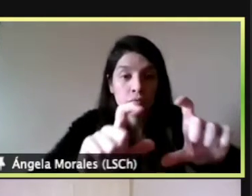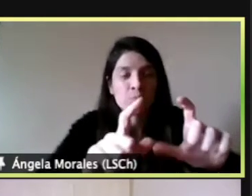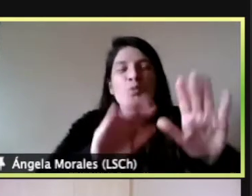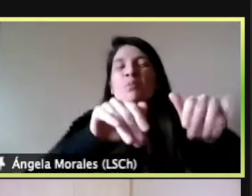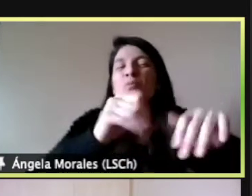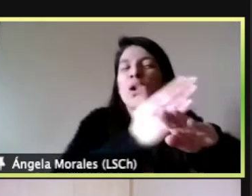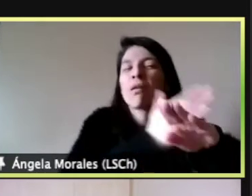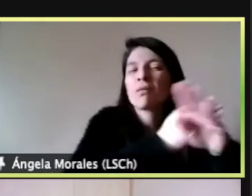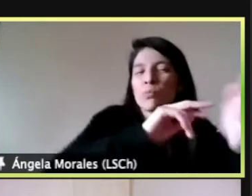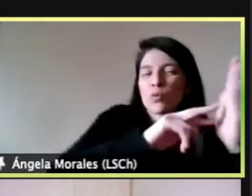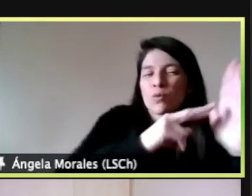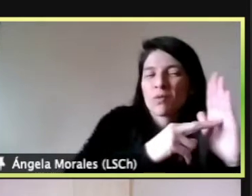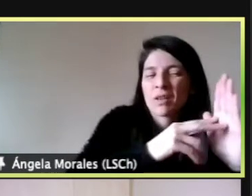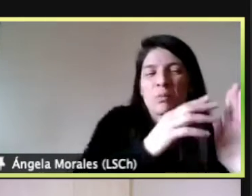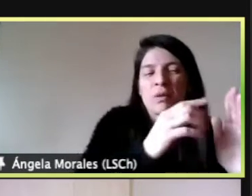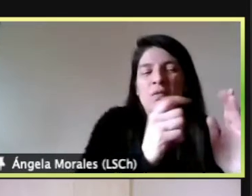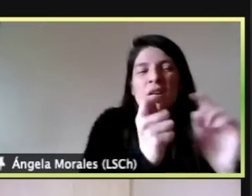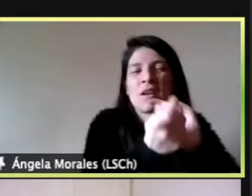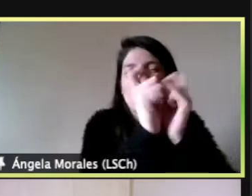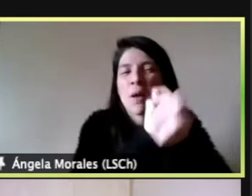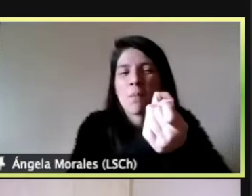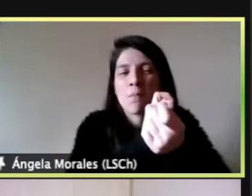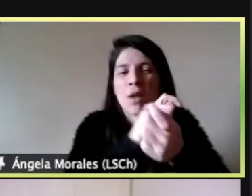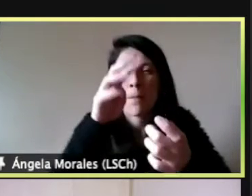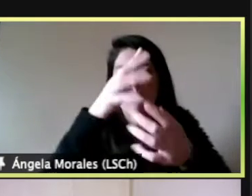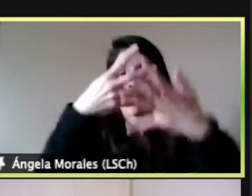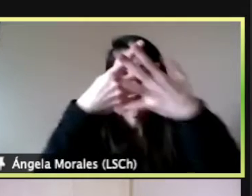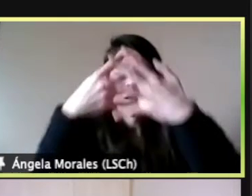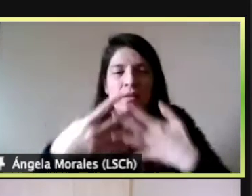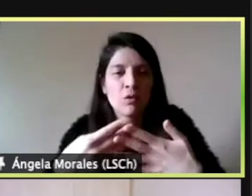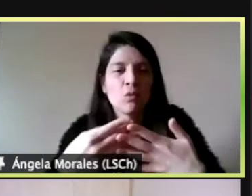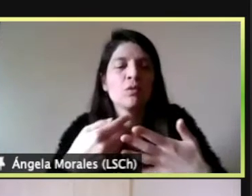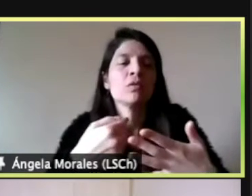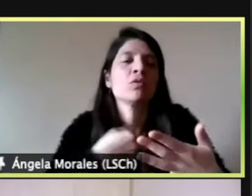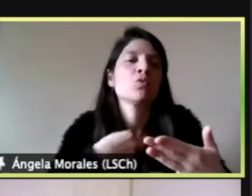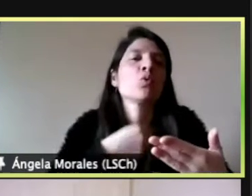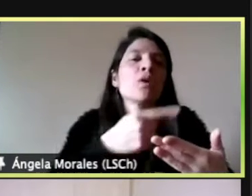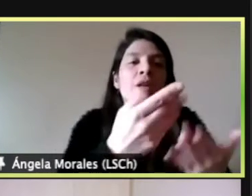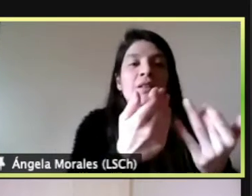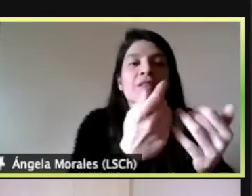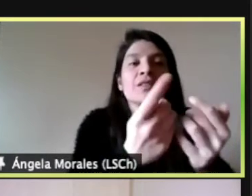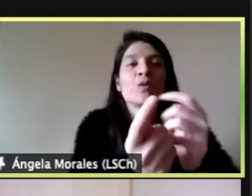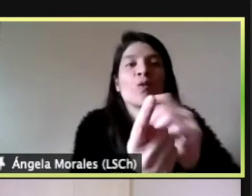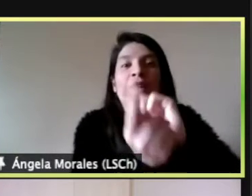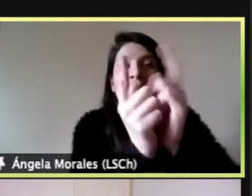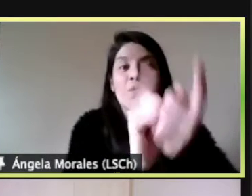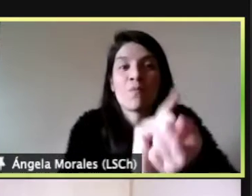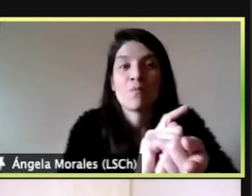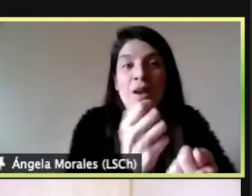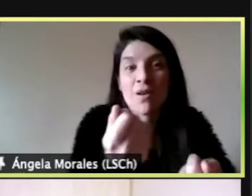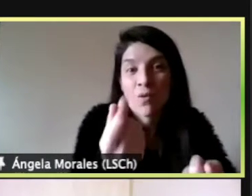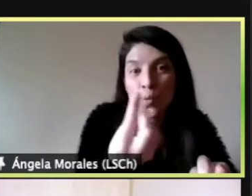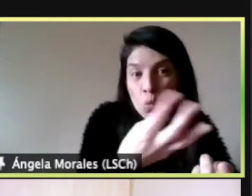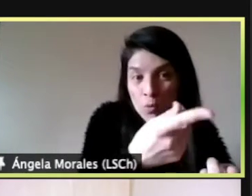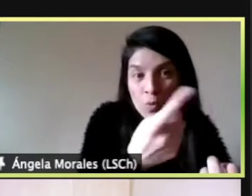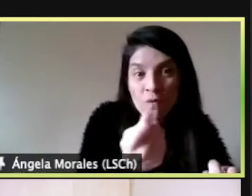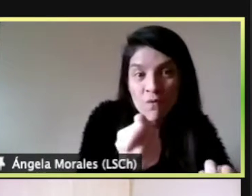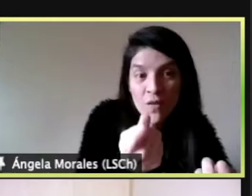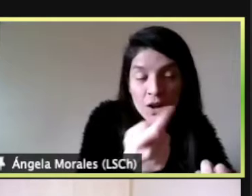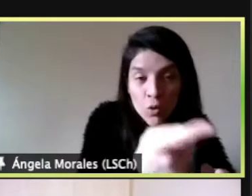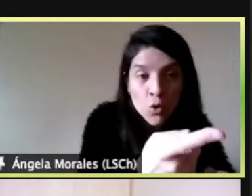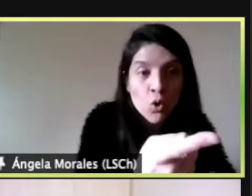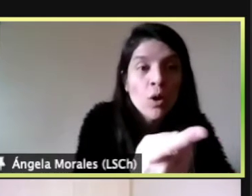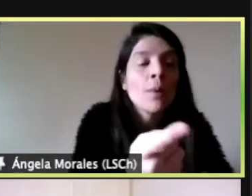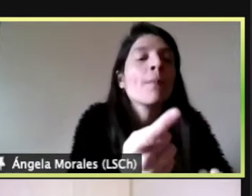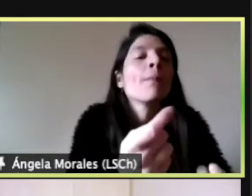que entonces modificar el valor acá para dejar todo exactamente estático con el símbolo peso